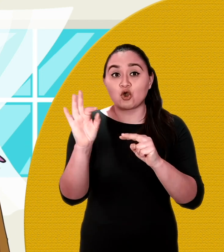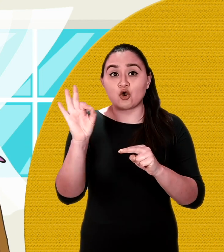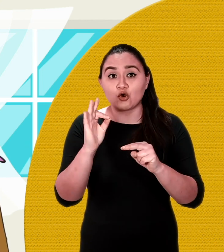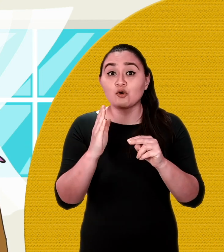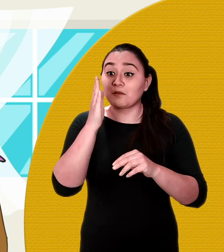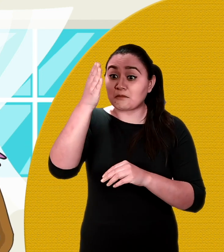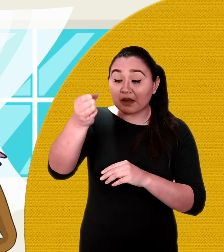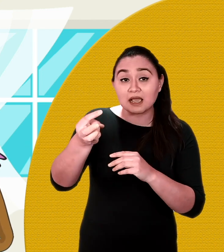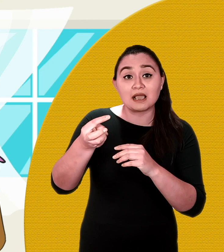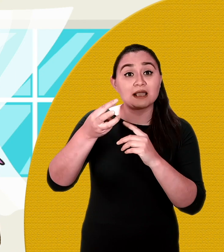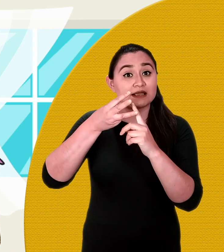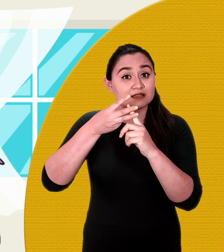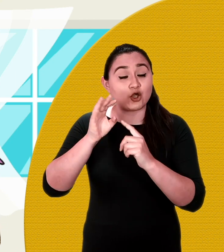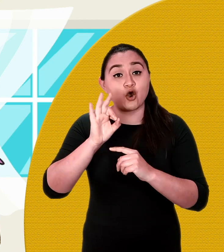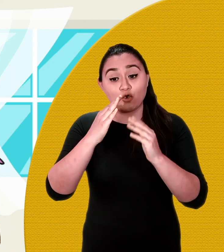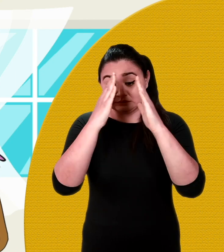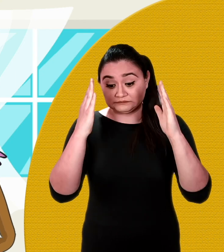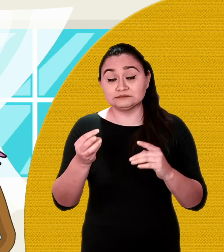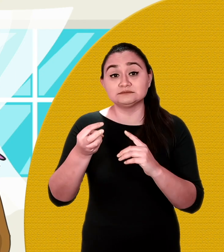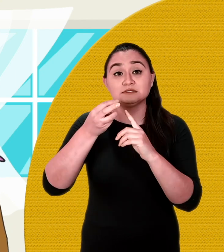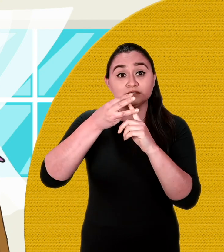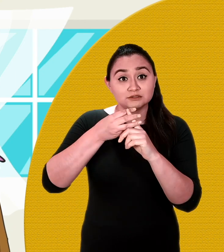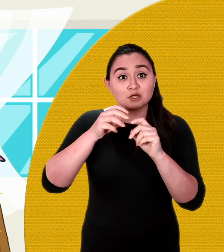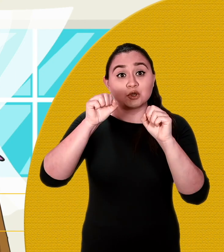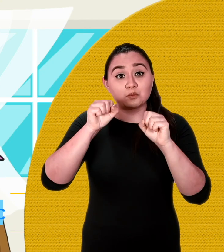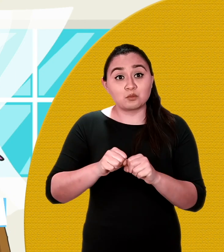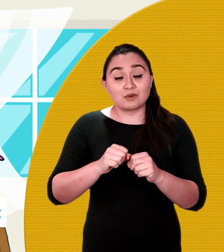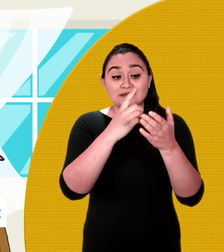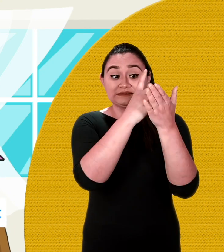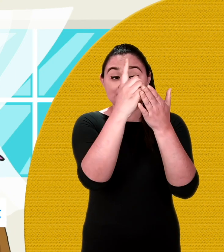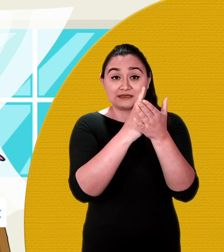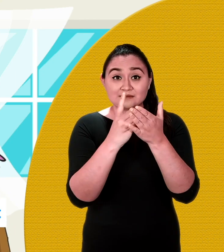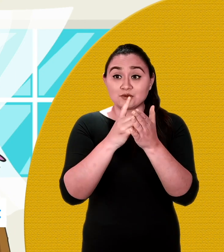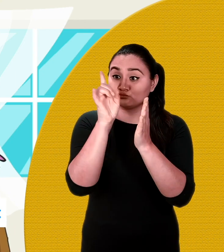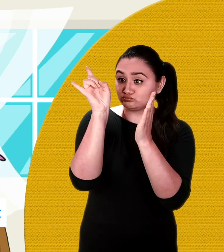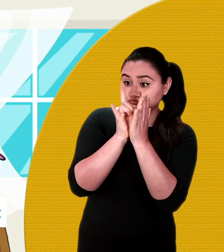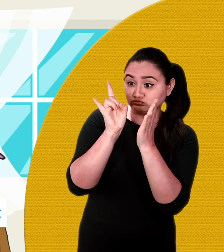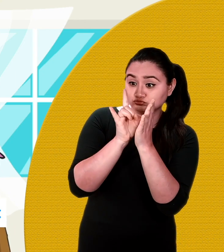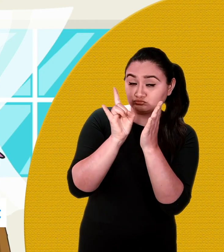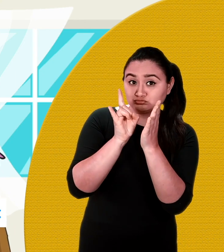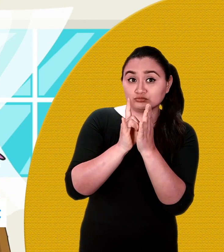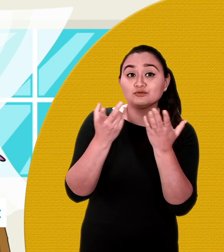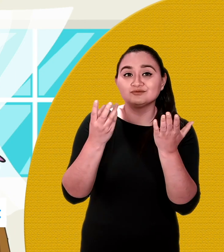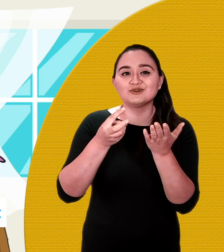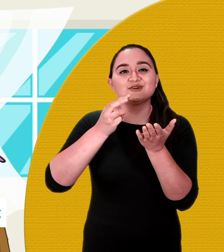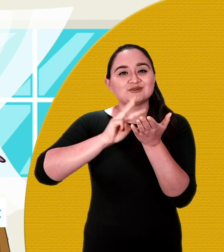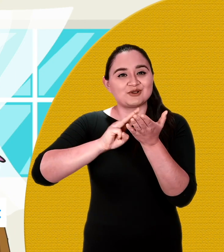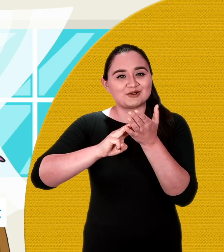puedas ir a un cyber, o si tienes internet en casa, se suben semanalmente en la página